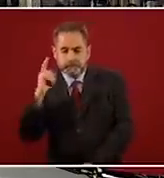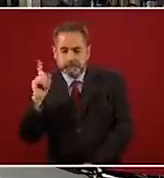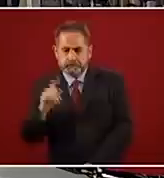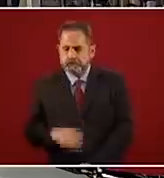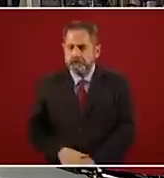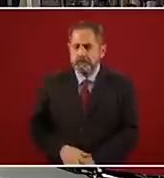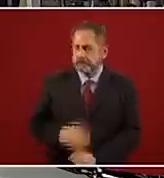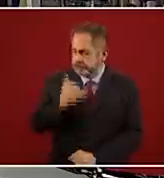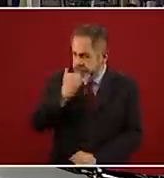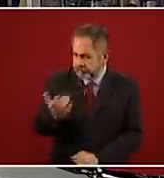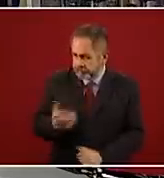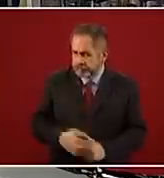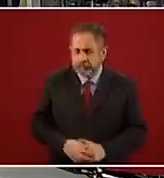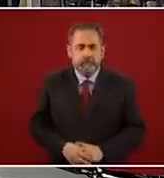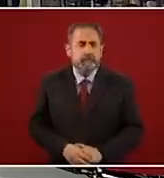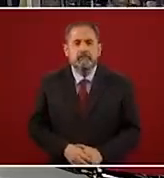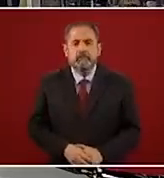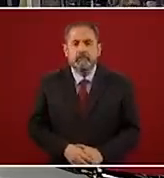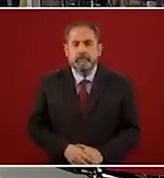¿Perdón, usted?